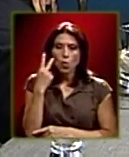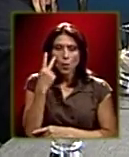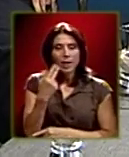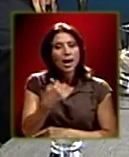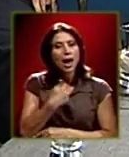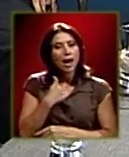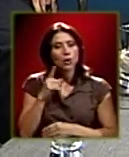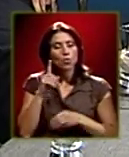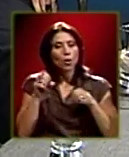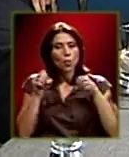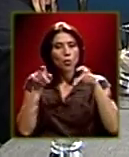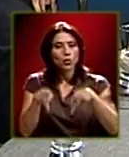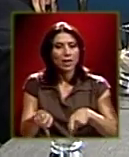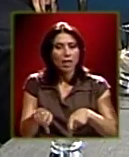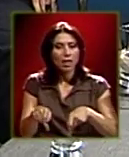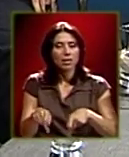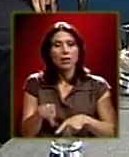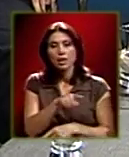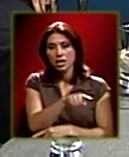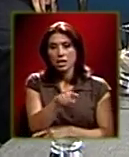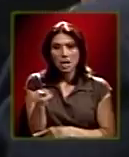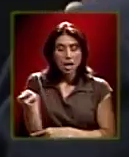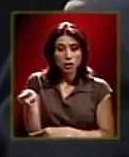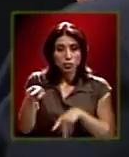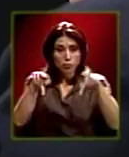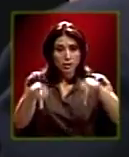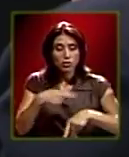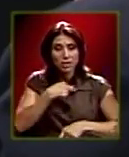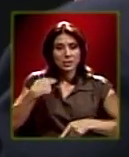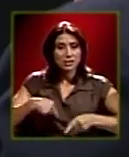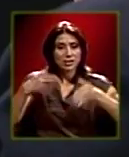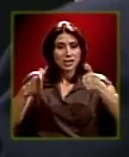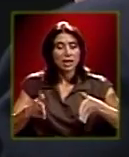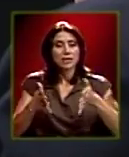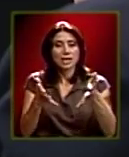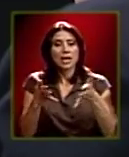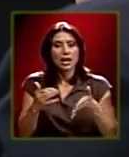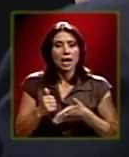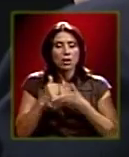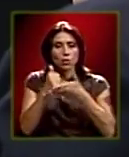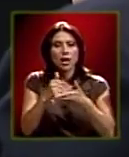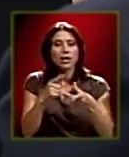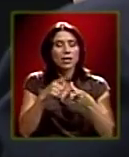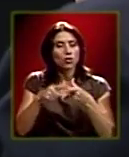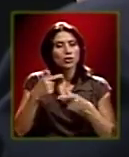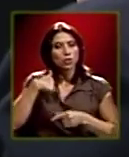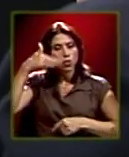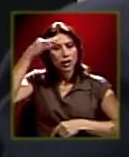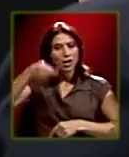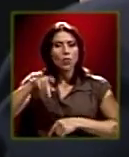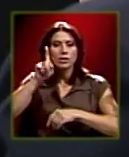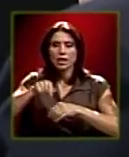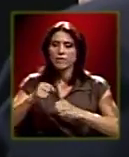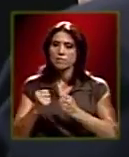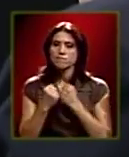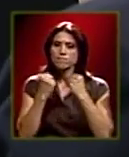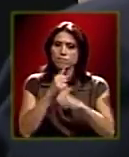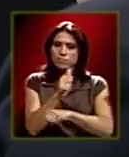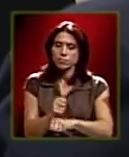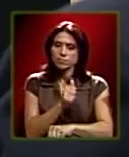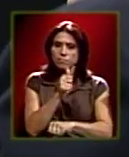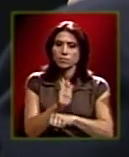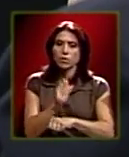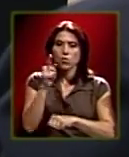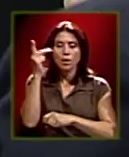oportunidad y que ellos y los chinos quieren ayudar. Entonces creo que consolidar pues ya una